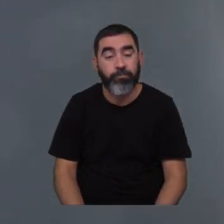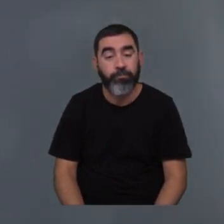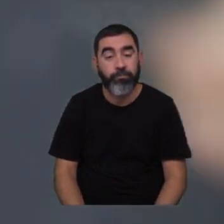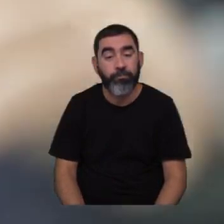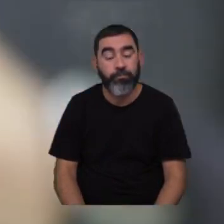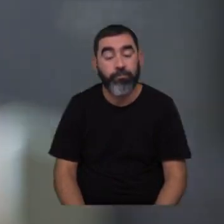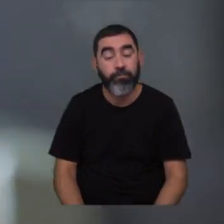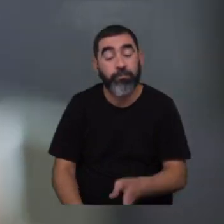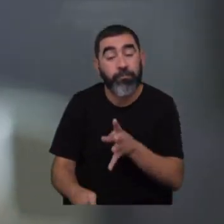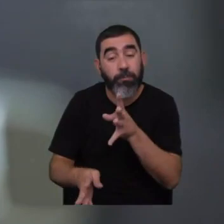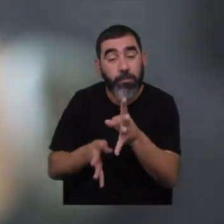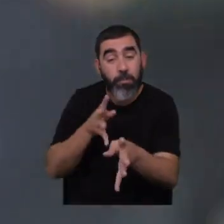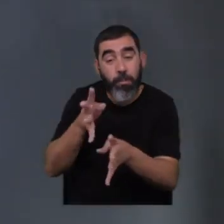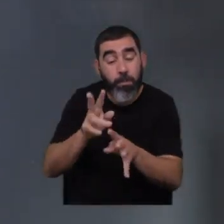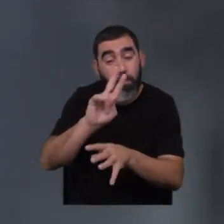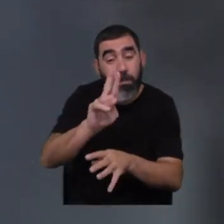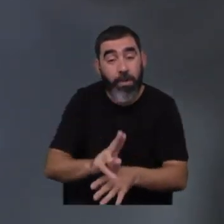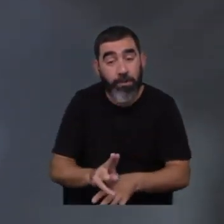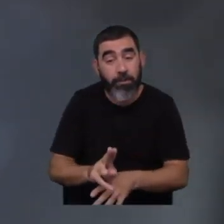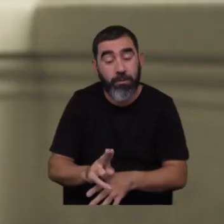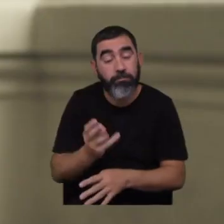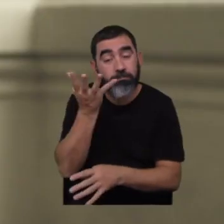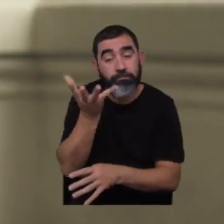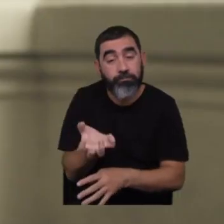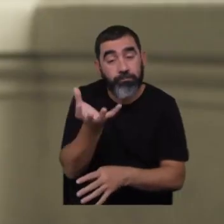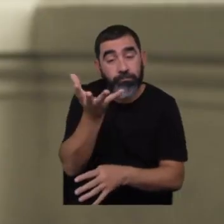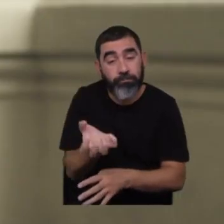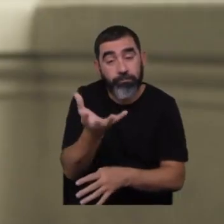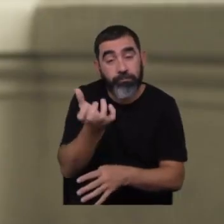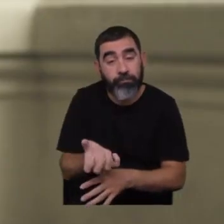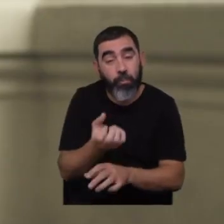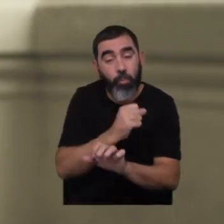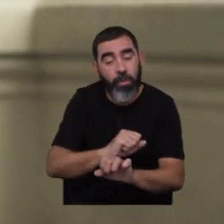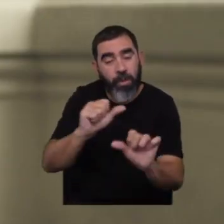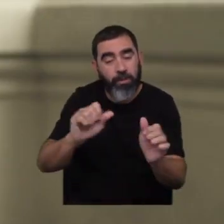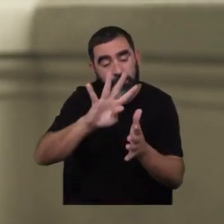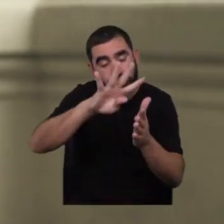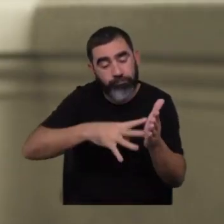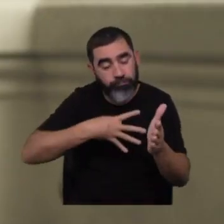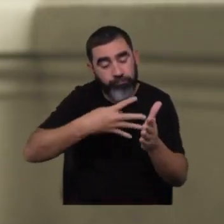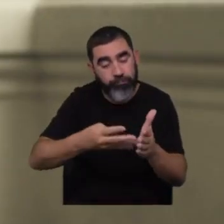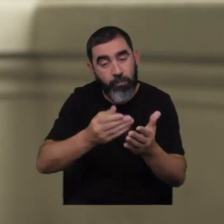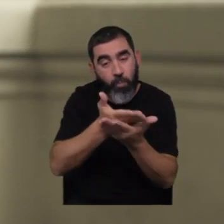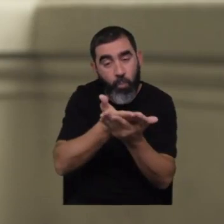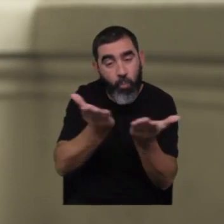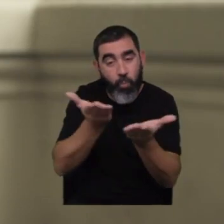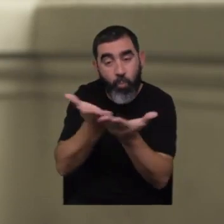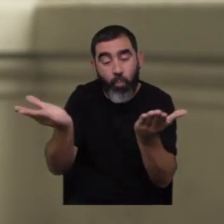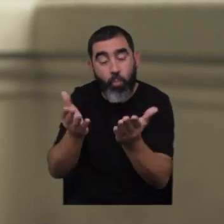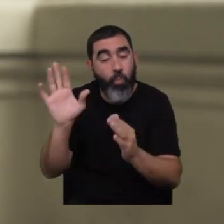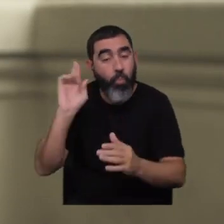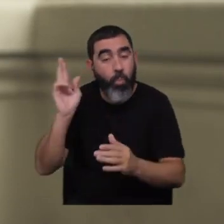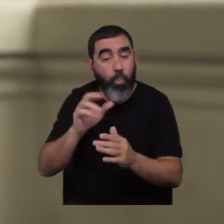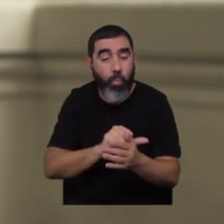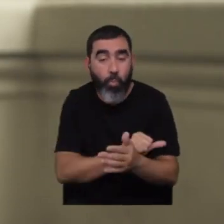Los equipos que utilizamos particularmente generan grabaciones. Uno puede hacer un calendario de grabación que toma muestras de sonido a lo largo